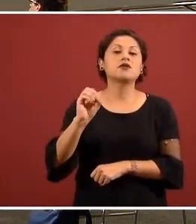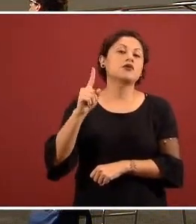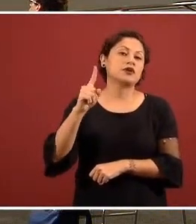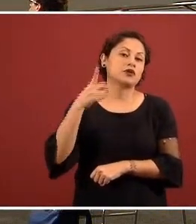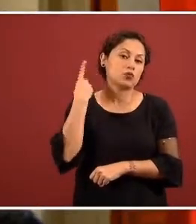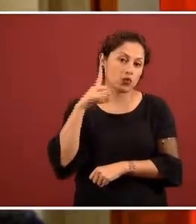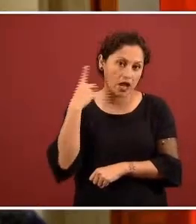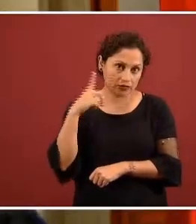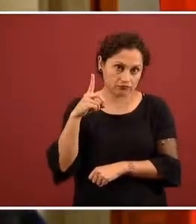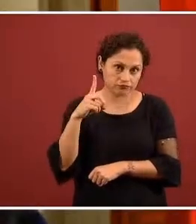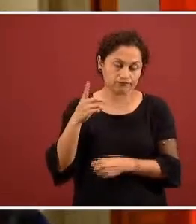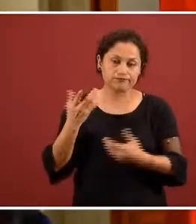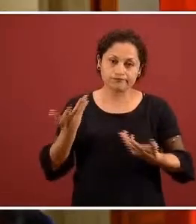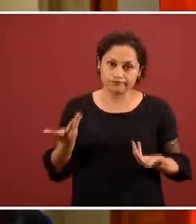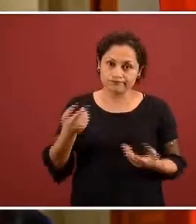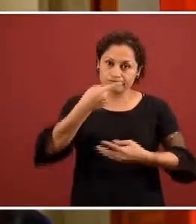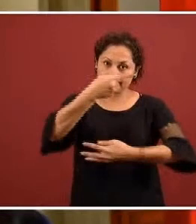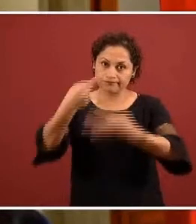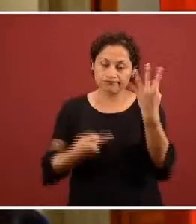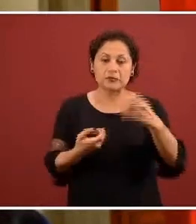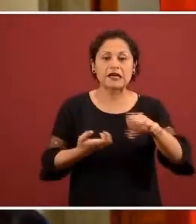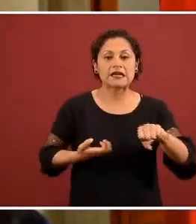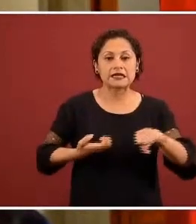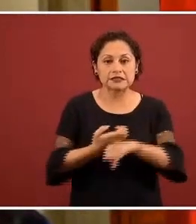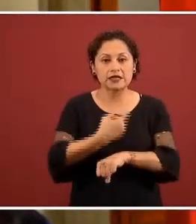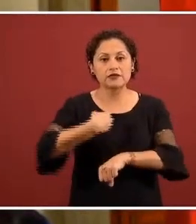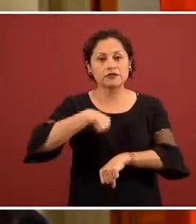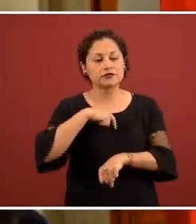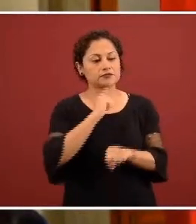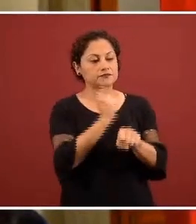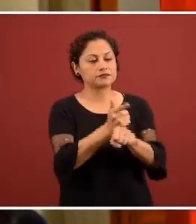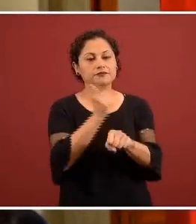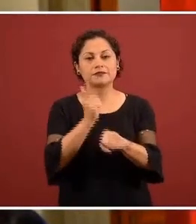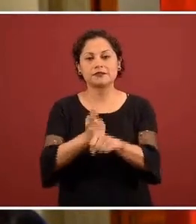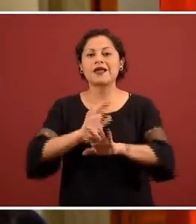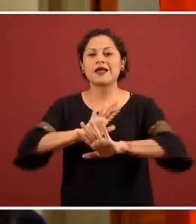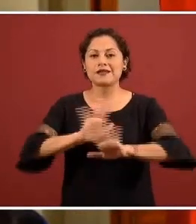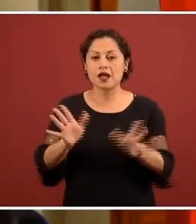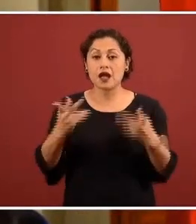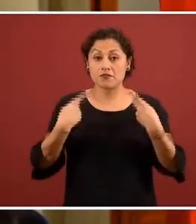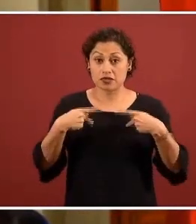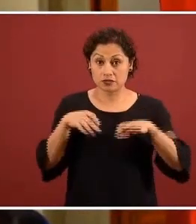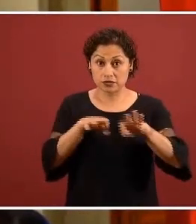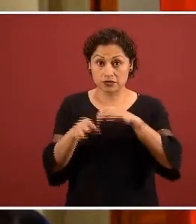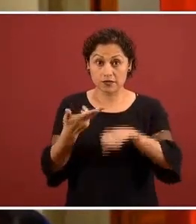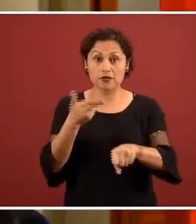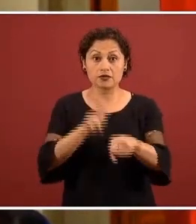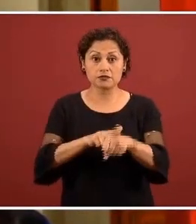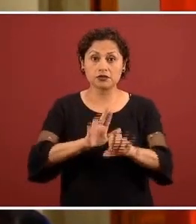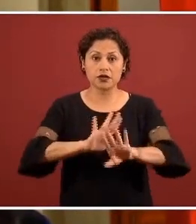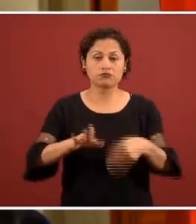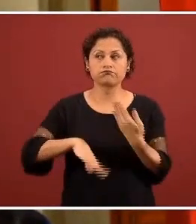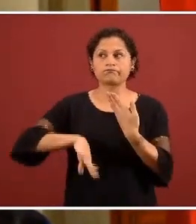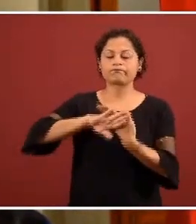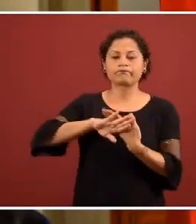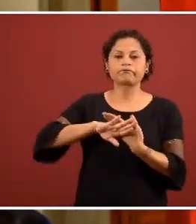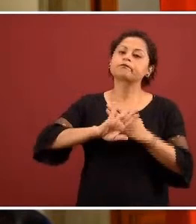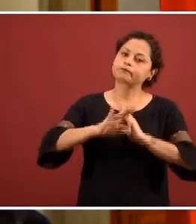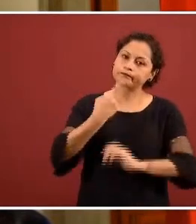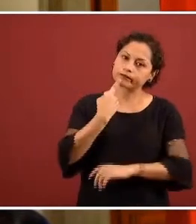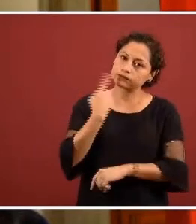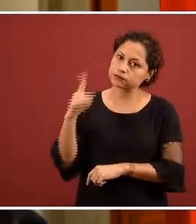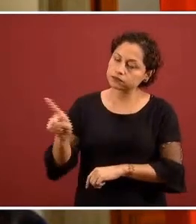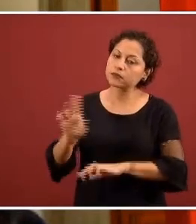las agresiones que hemos identificado, que han denunciado mis compañeros y compañeras. Sin embargo, sabemos de